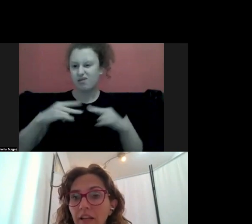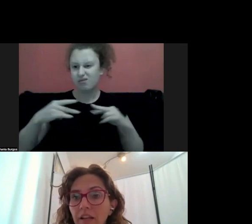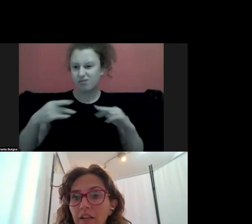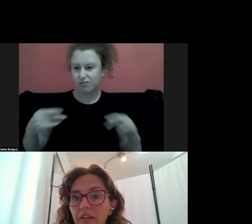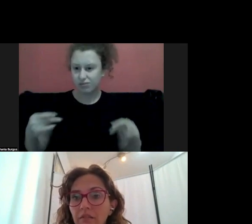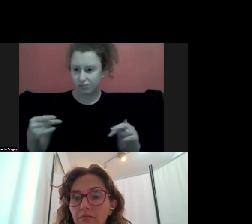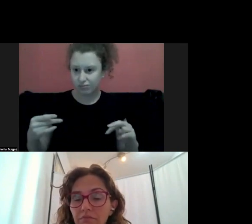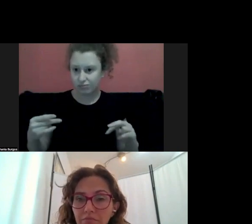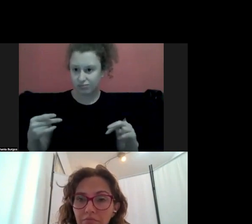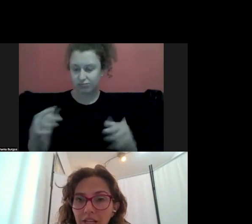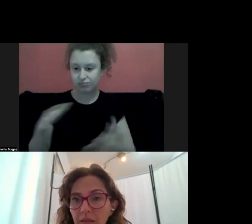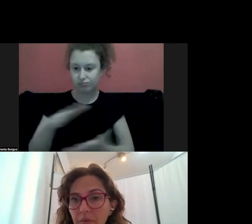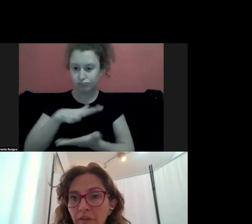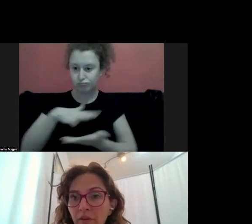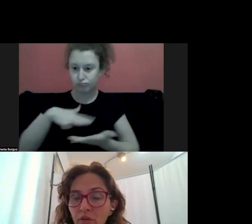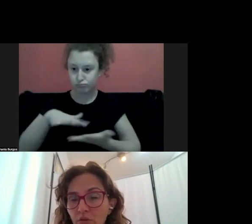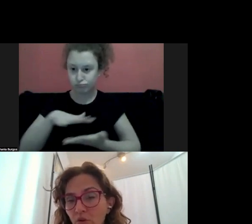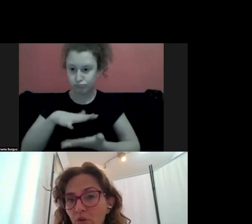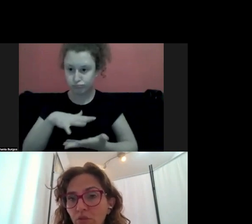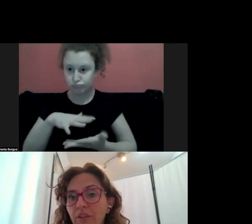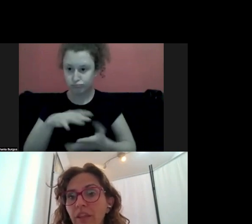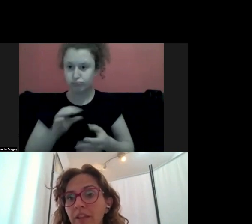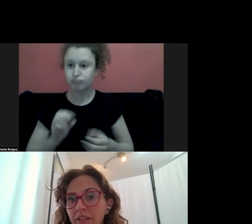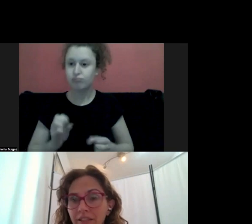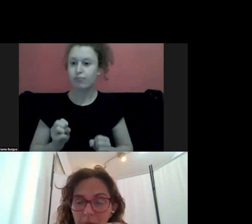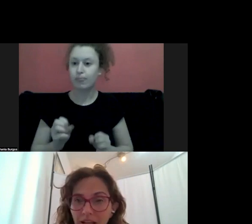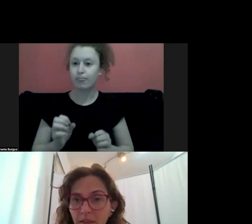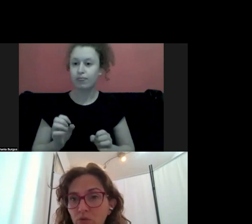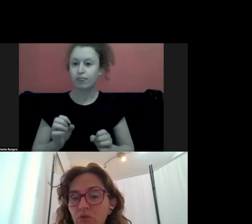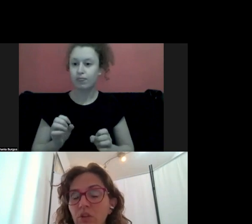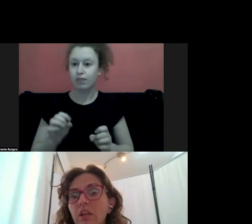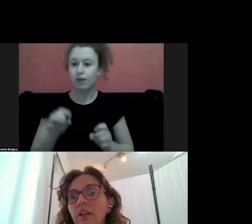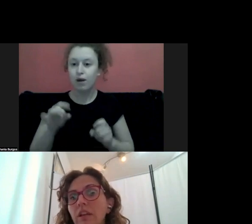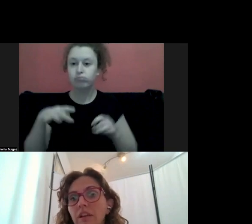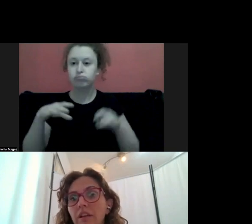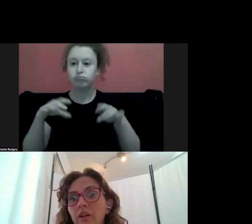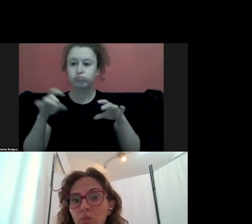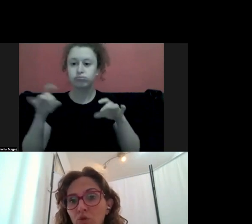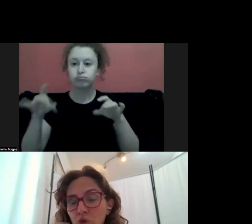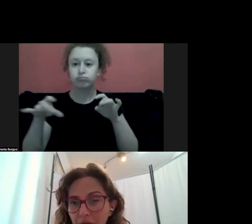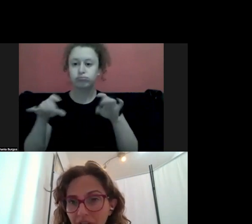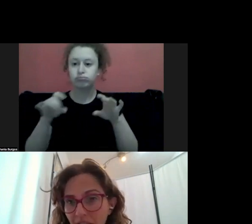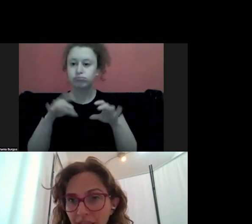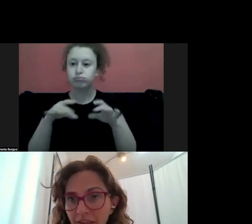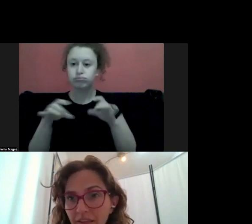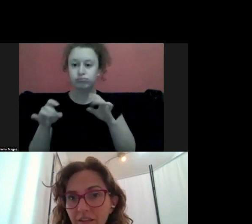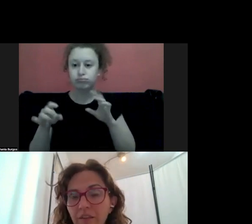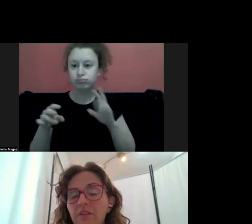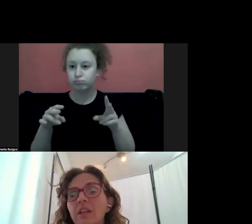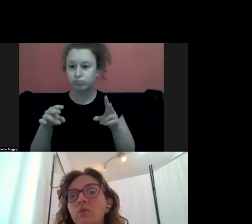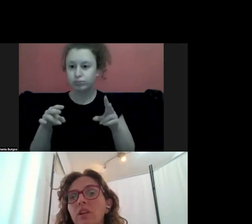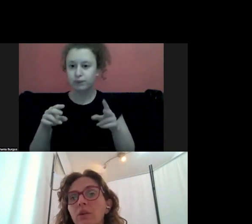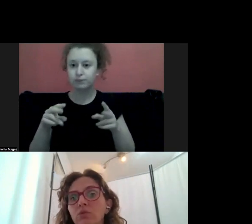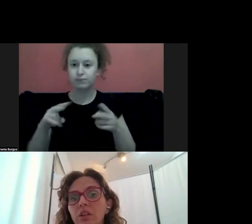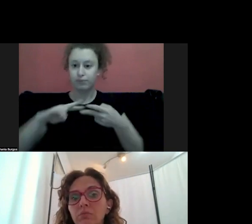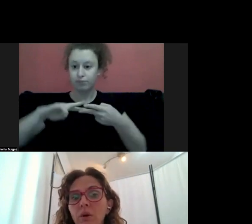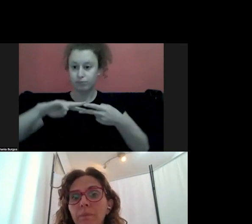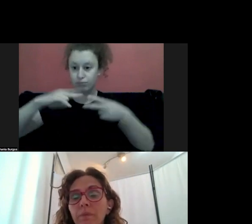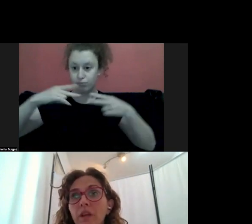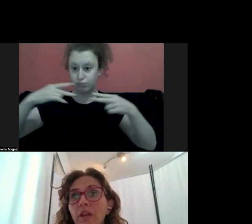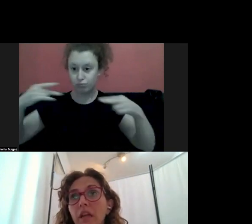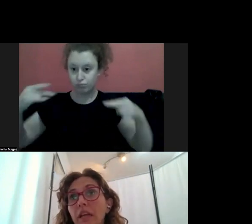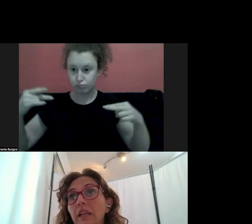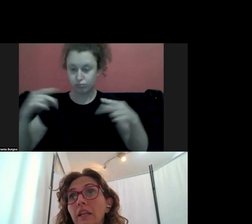en la activación o no de determinados cromosomas que hacen que se desarrolle el